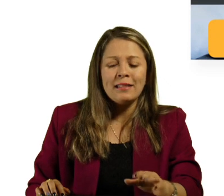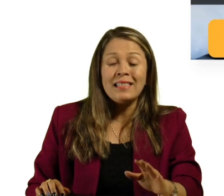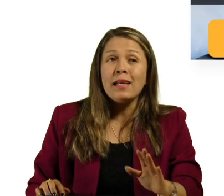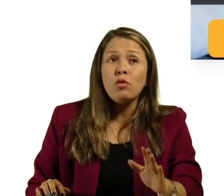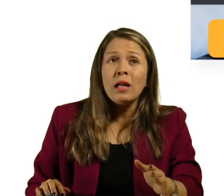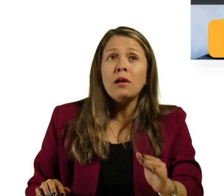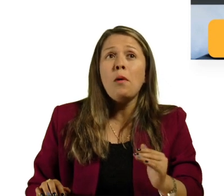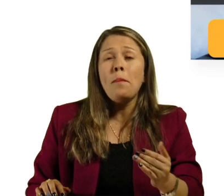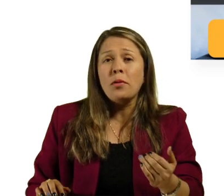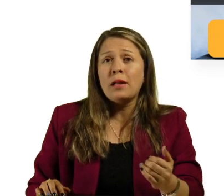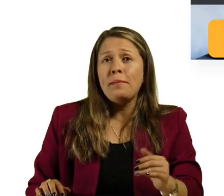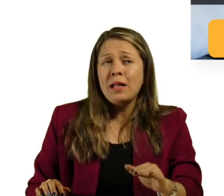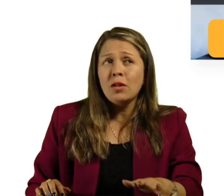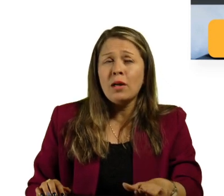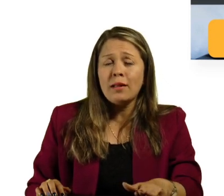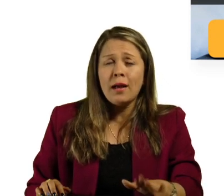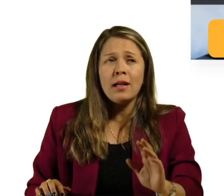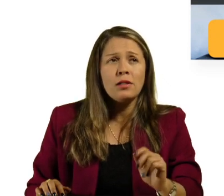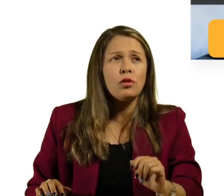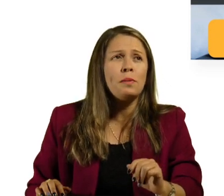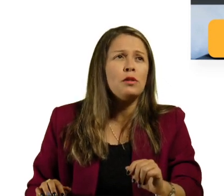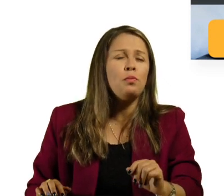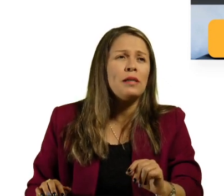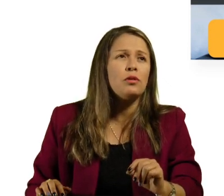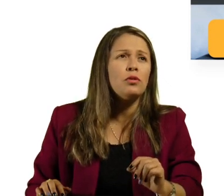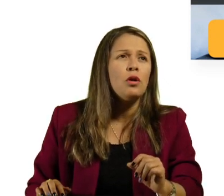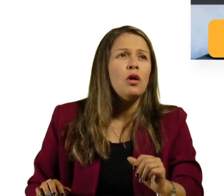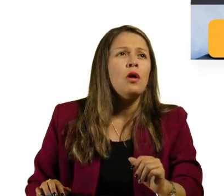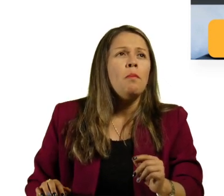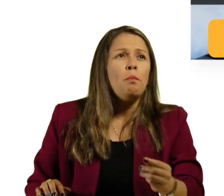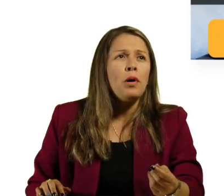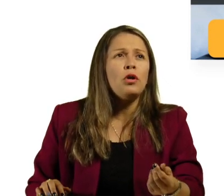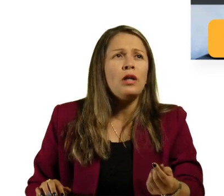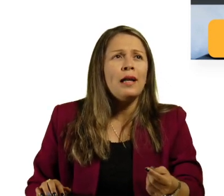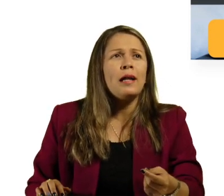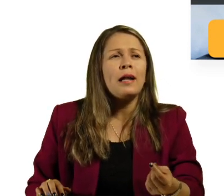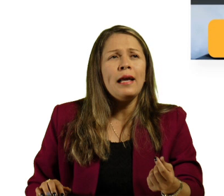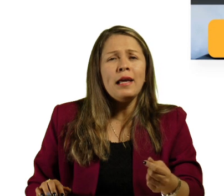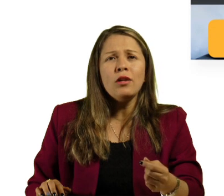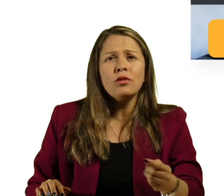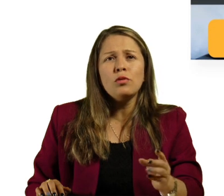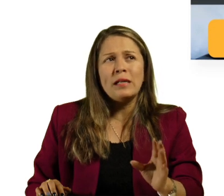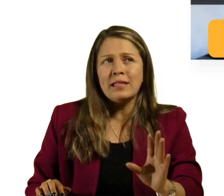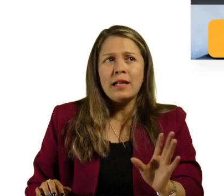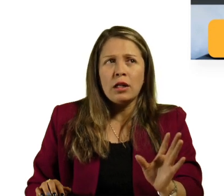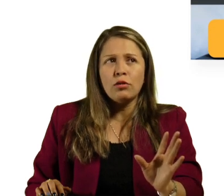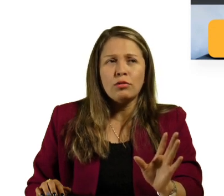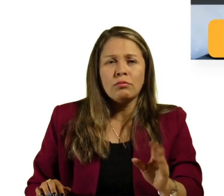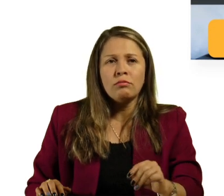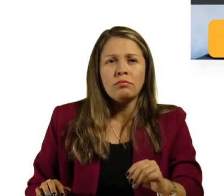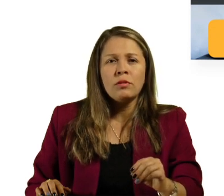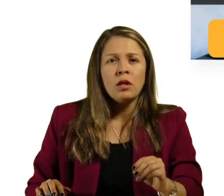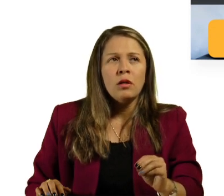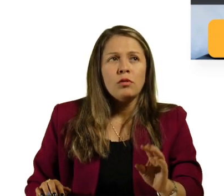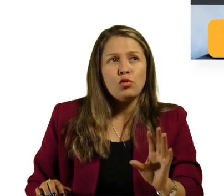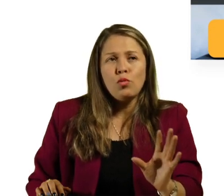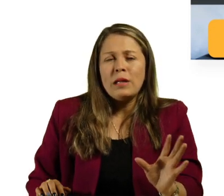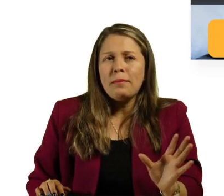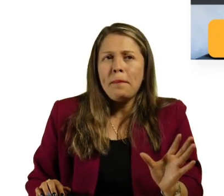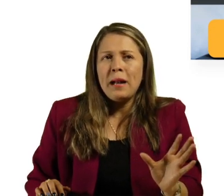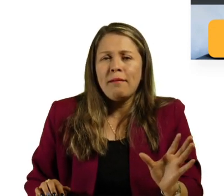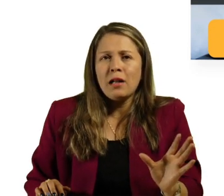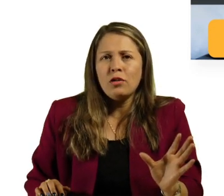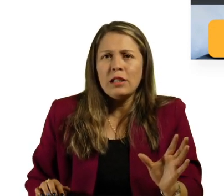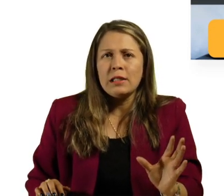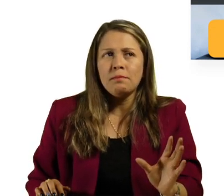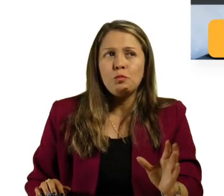tener, según el comportamiento que tengan estos presupuestos, puedo tener rígidos o estáticos. Su